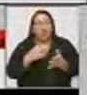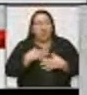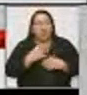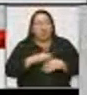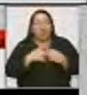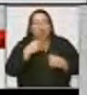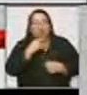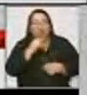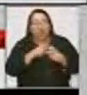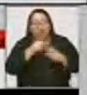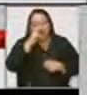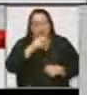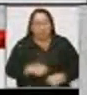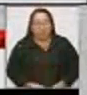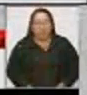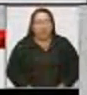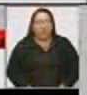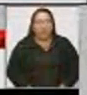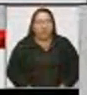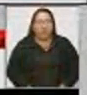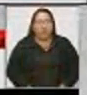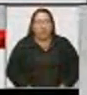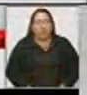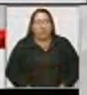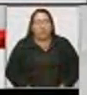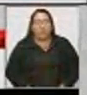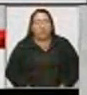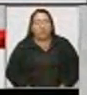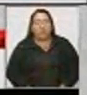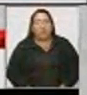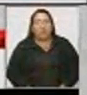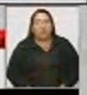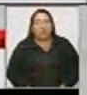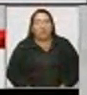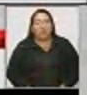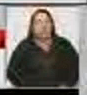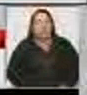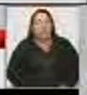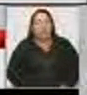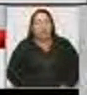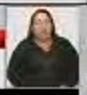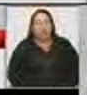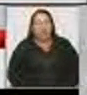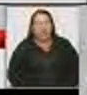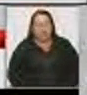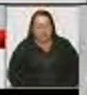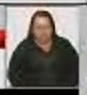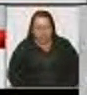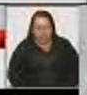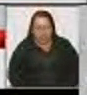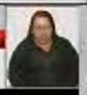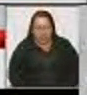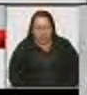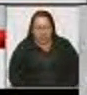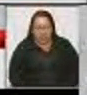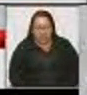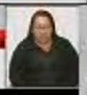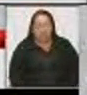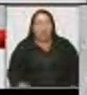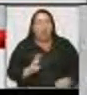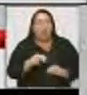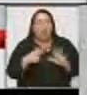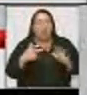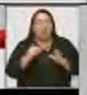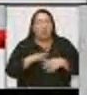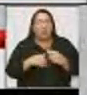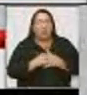salud de las mujeres peruanas, lo cual resulta un importante logro del Estado. El Ministerio de Salud reporta que al